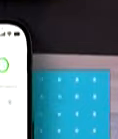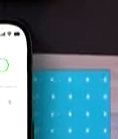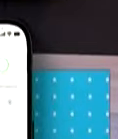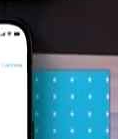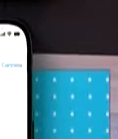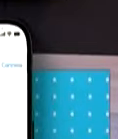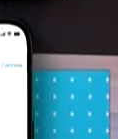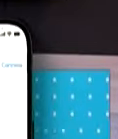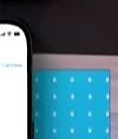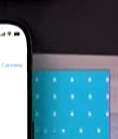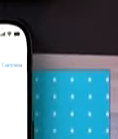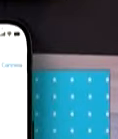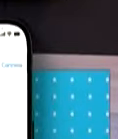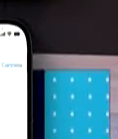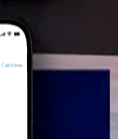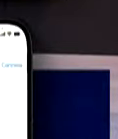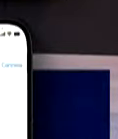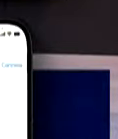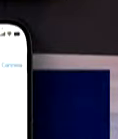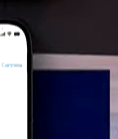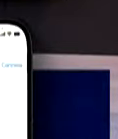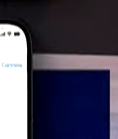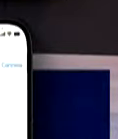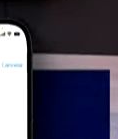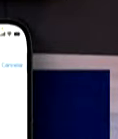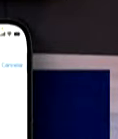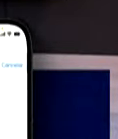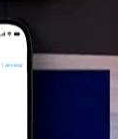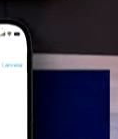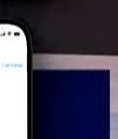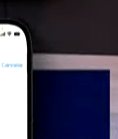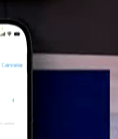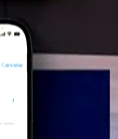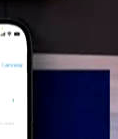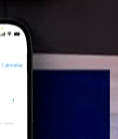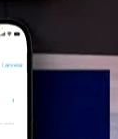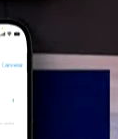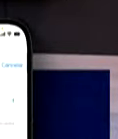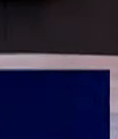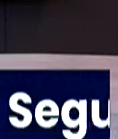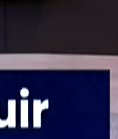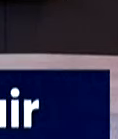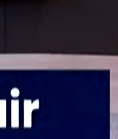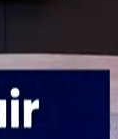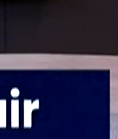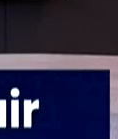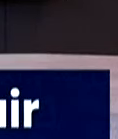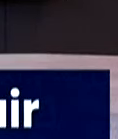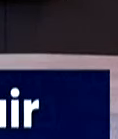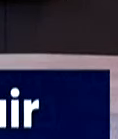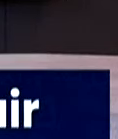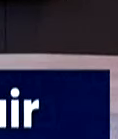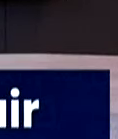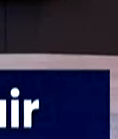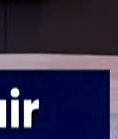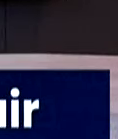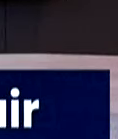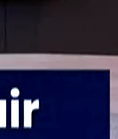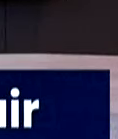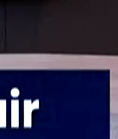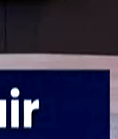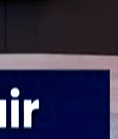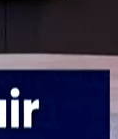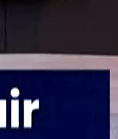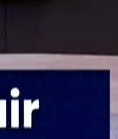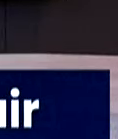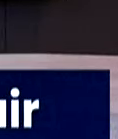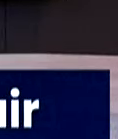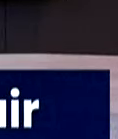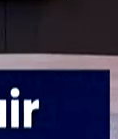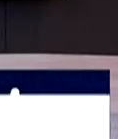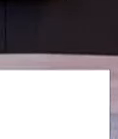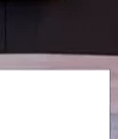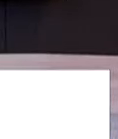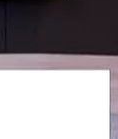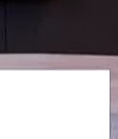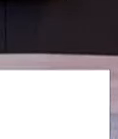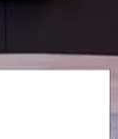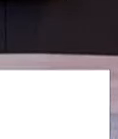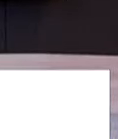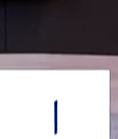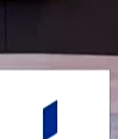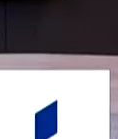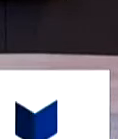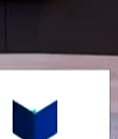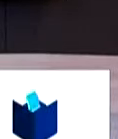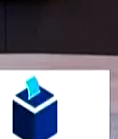en el proceso electoral. ¿Cómo está este tema del presidente en particular y también con pues otros señalamientos que se han hecho con respecto